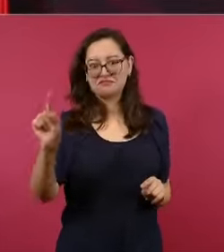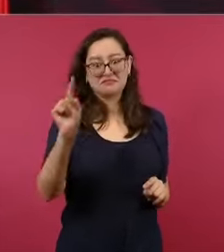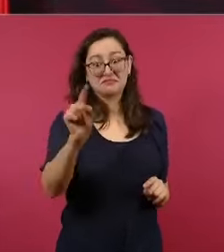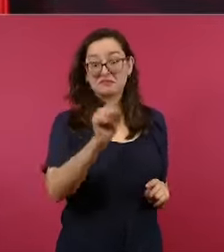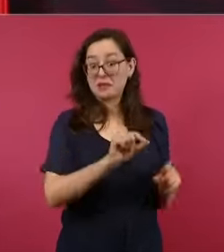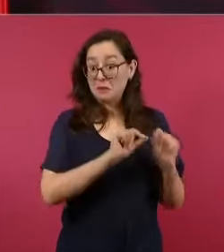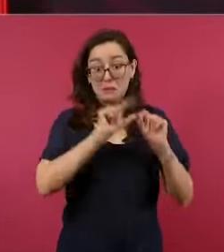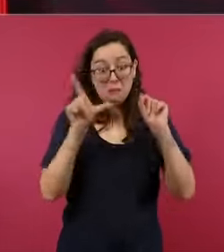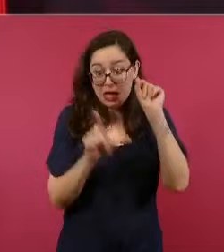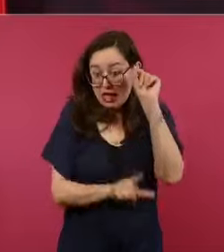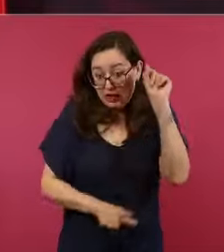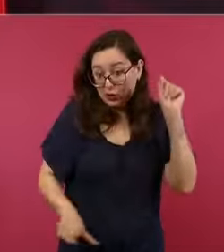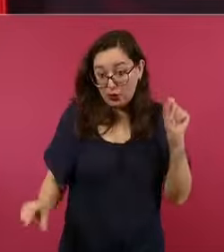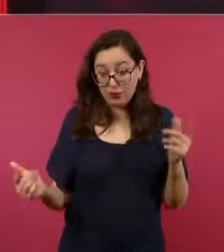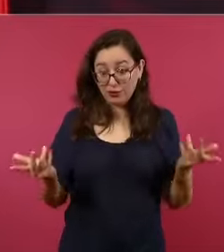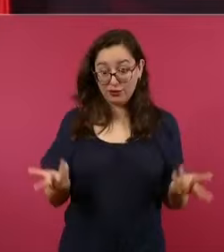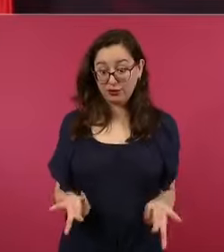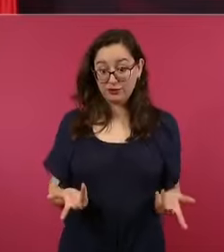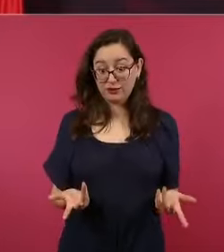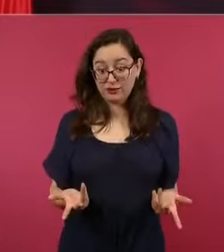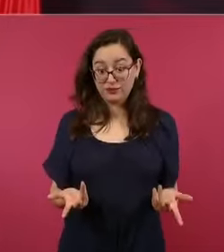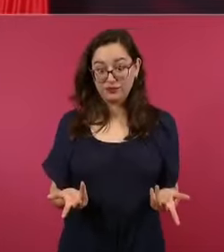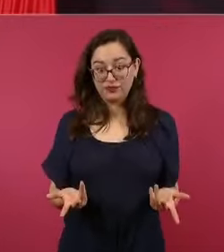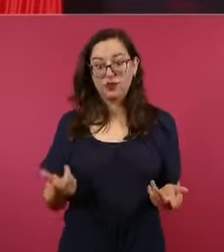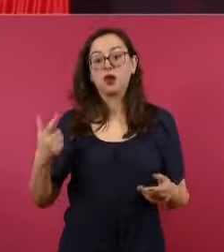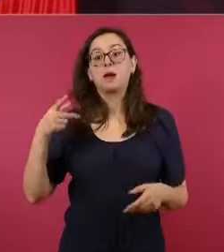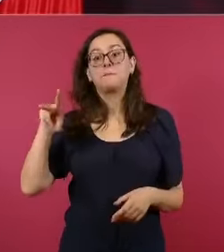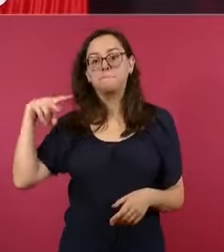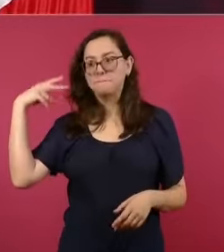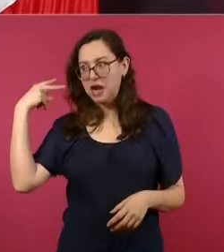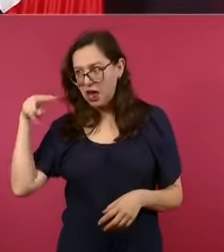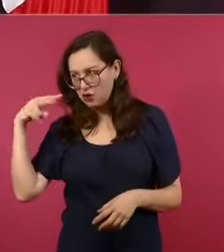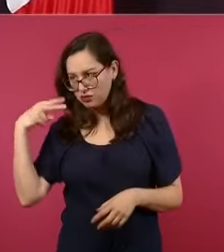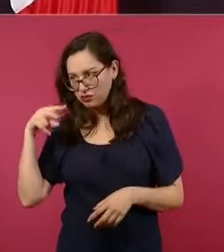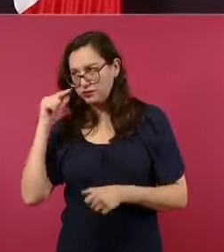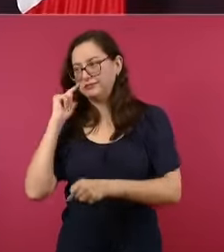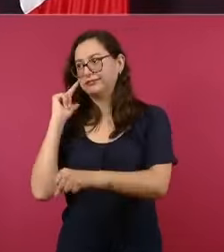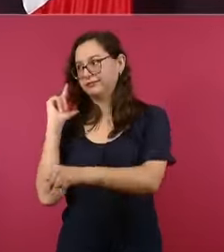todo el país cada vez que voy a